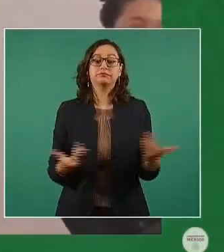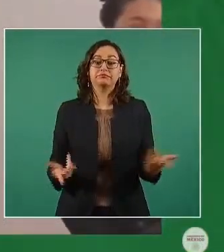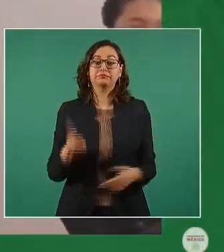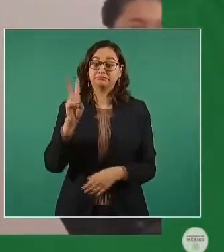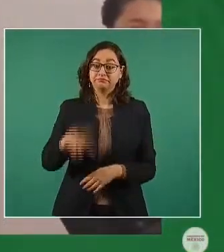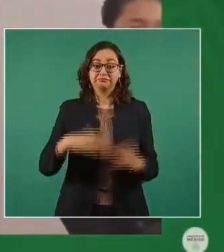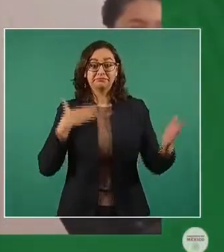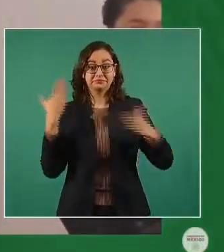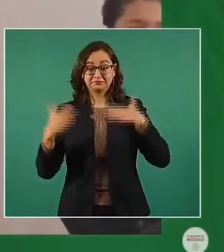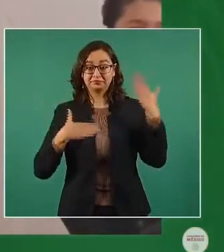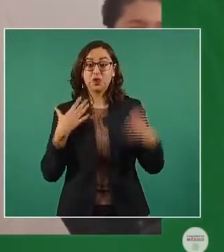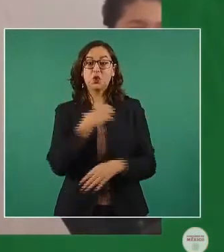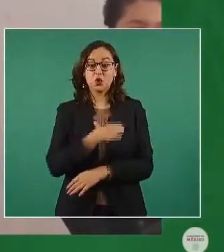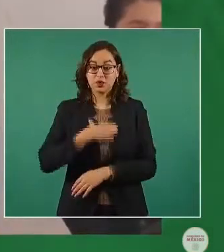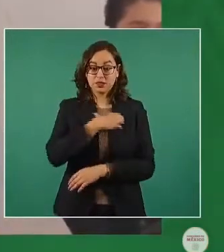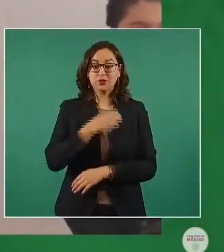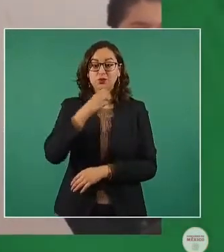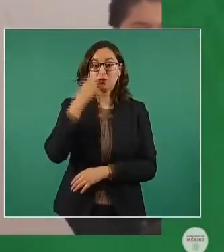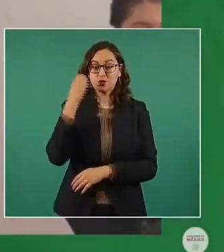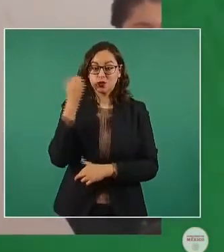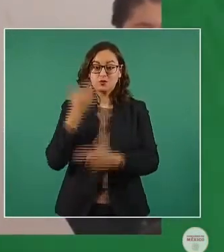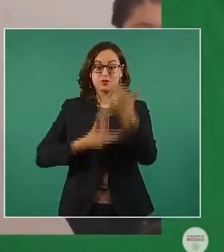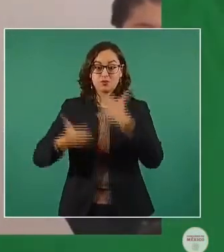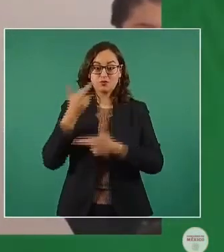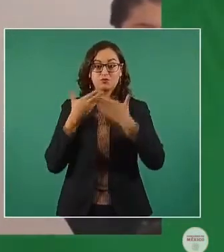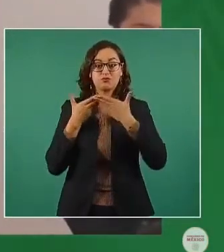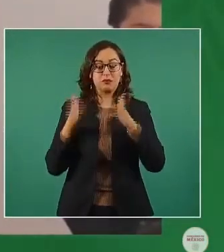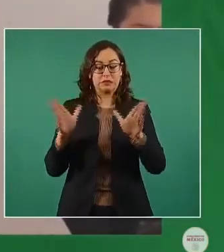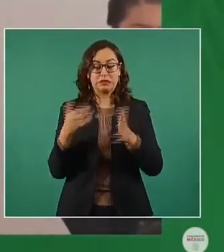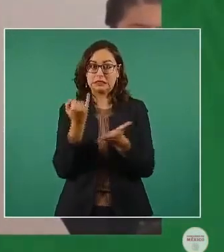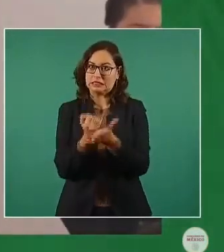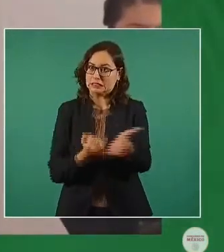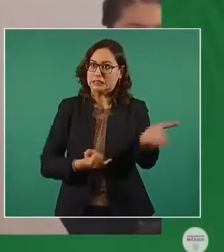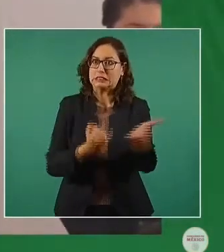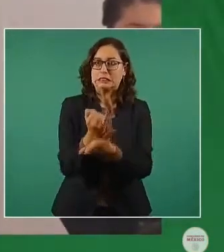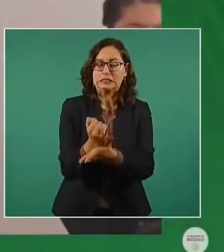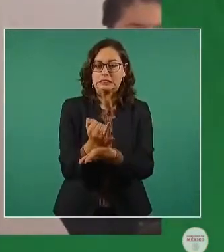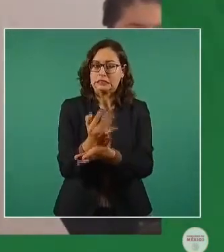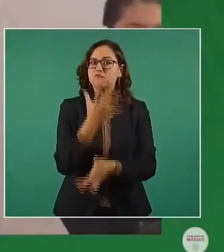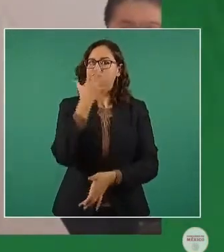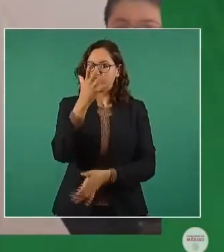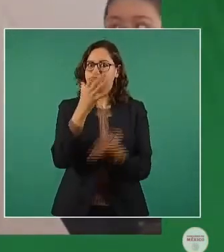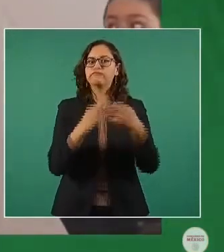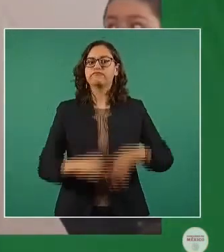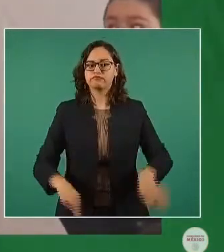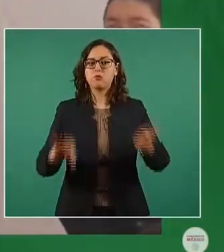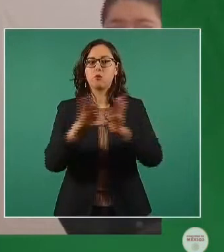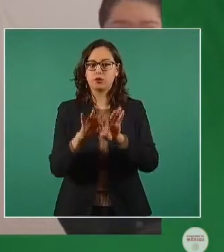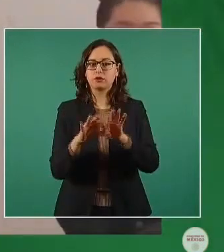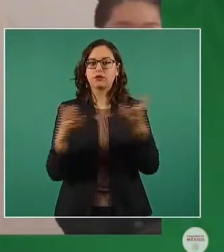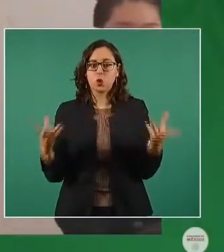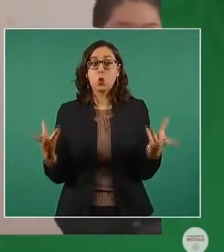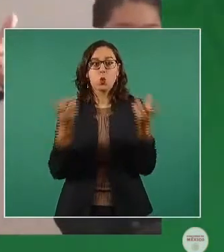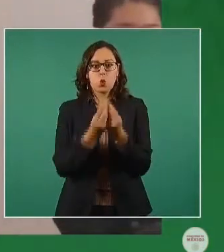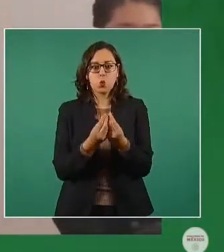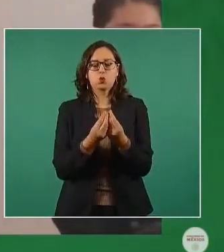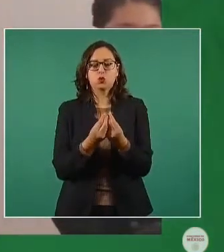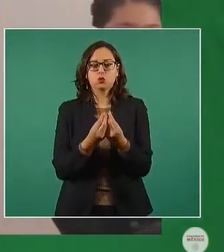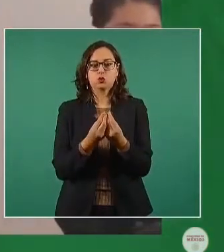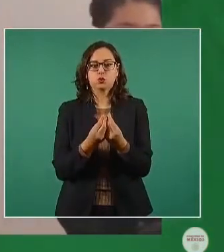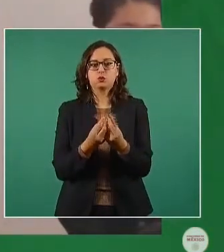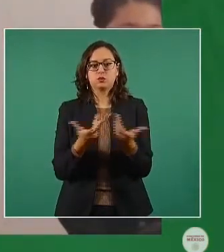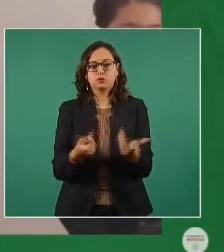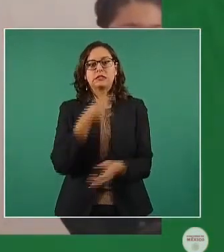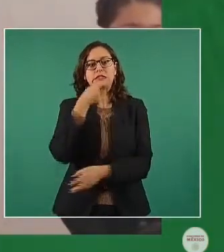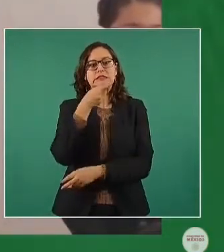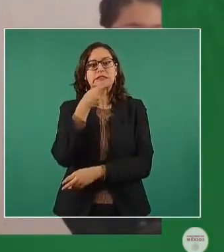ya a clases, conscientes de la importancia de esta decisión que hemos tomado juntos de lograr que